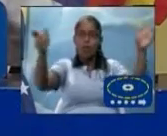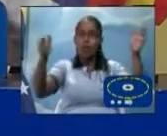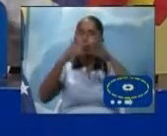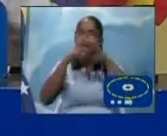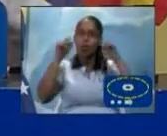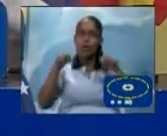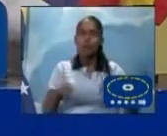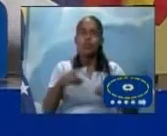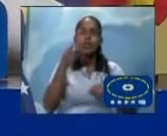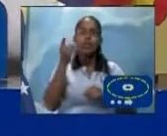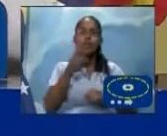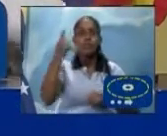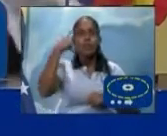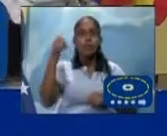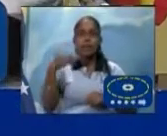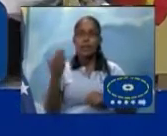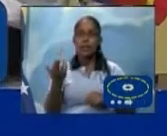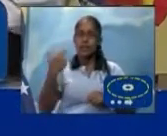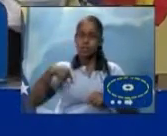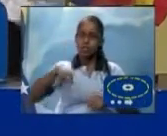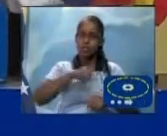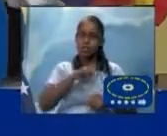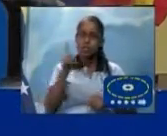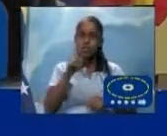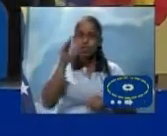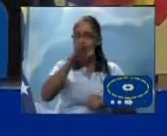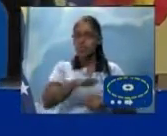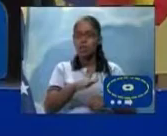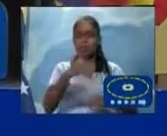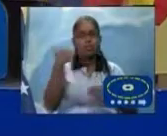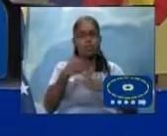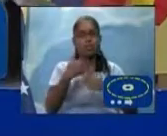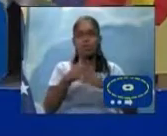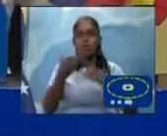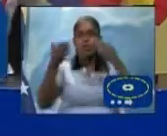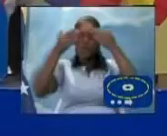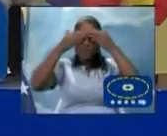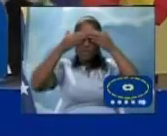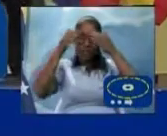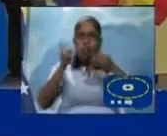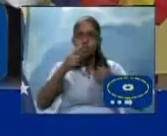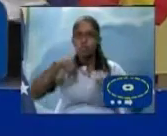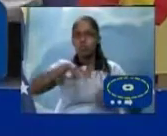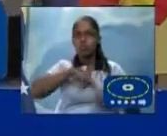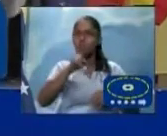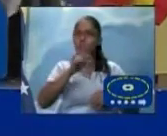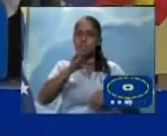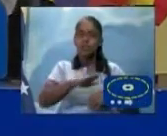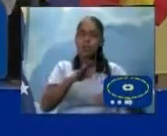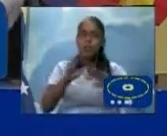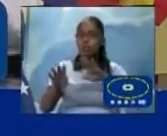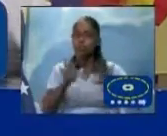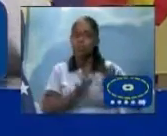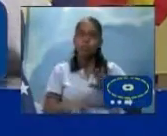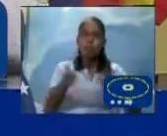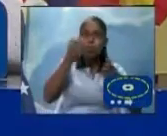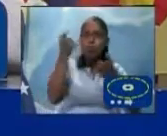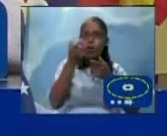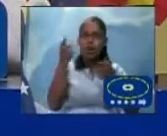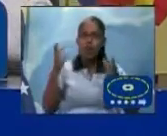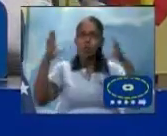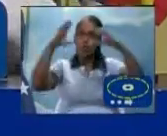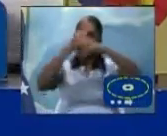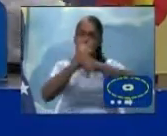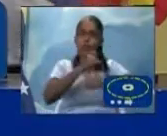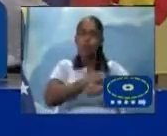esto a Daniel, para que nosotros no andemos como ciegos, para que nosotros no andemos tanteando en la oscuridad